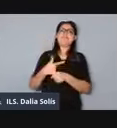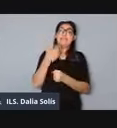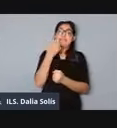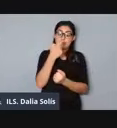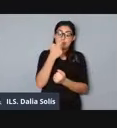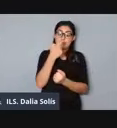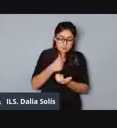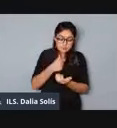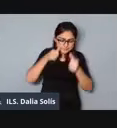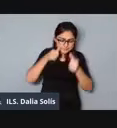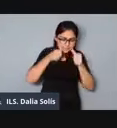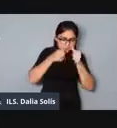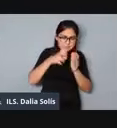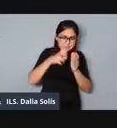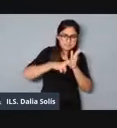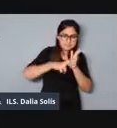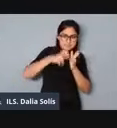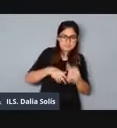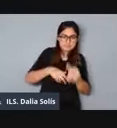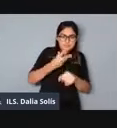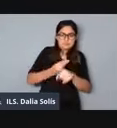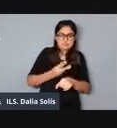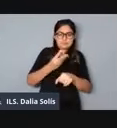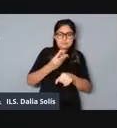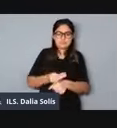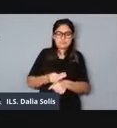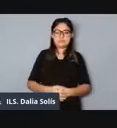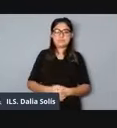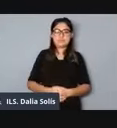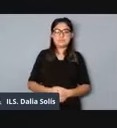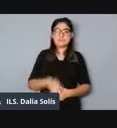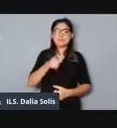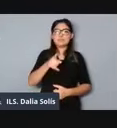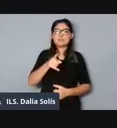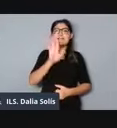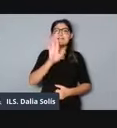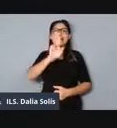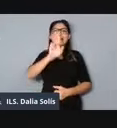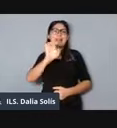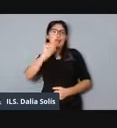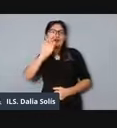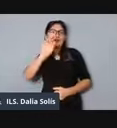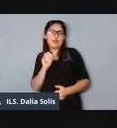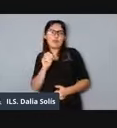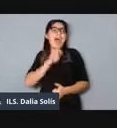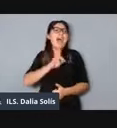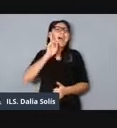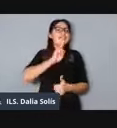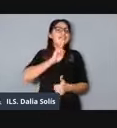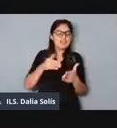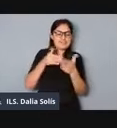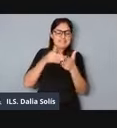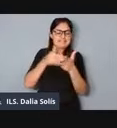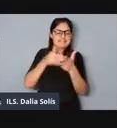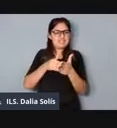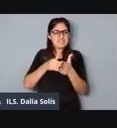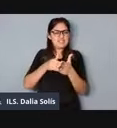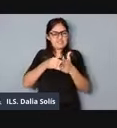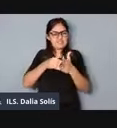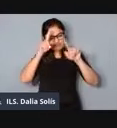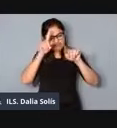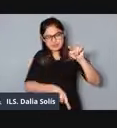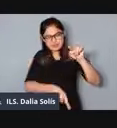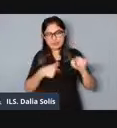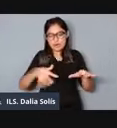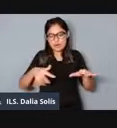más que trabajada. Entonces, rétate. Rétate con estos proyectos que están detenidos, esas actividades que tienes detenida y